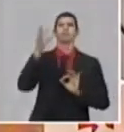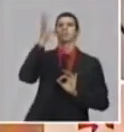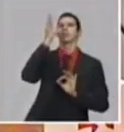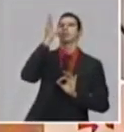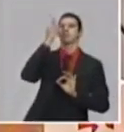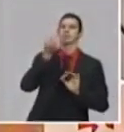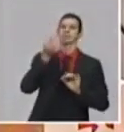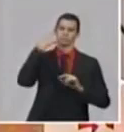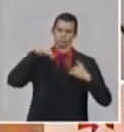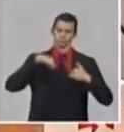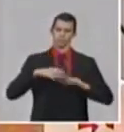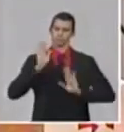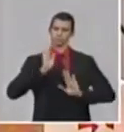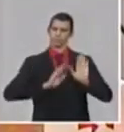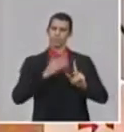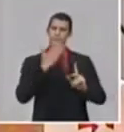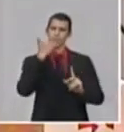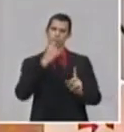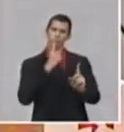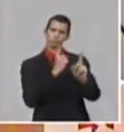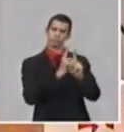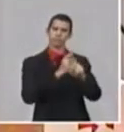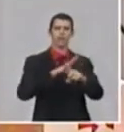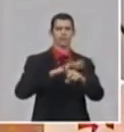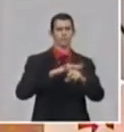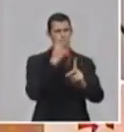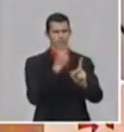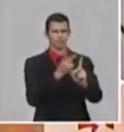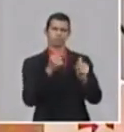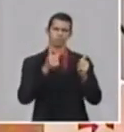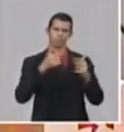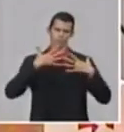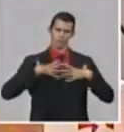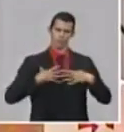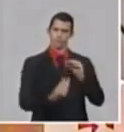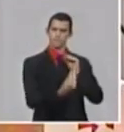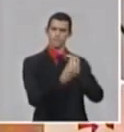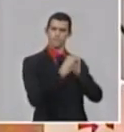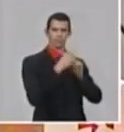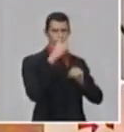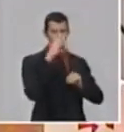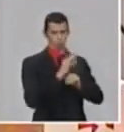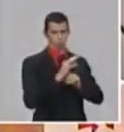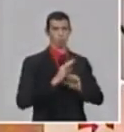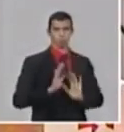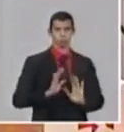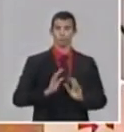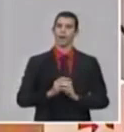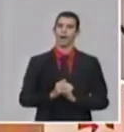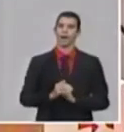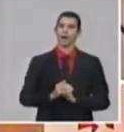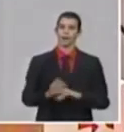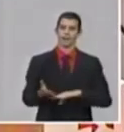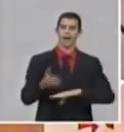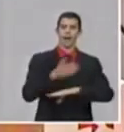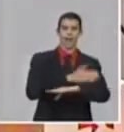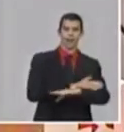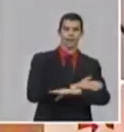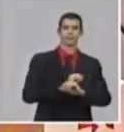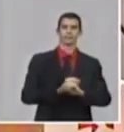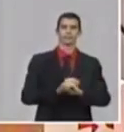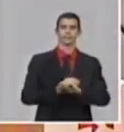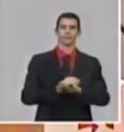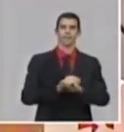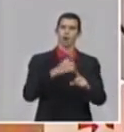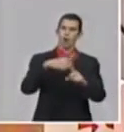en la estimulación de la respuesta inmune innata, esta de que hemos venido hablando, pero hay uso previo del interferón en la